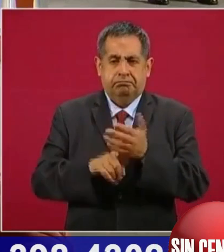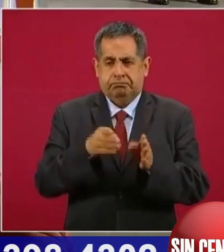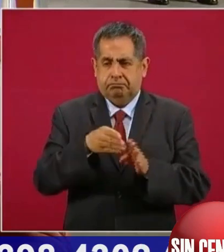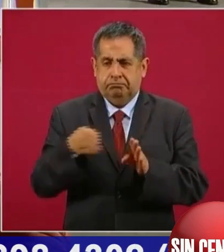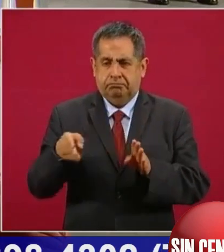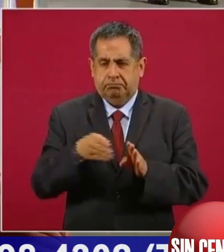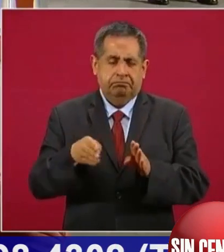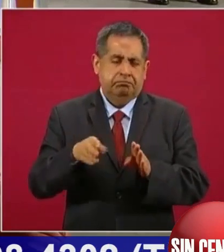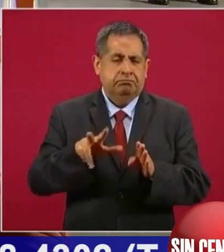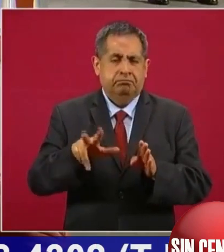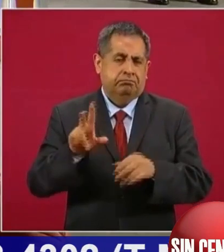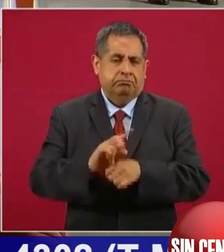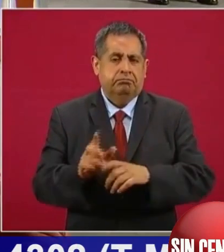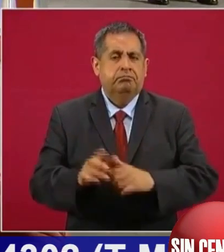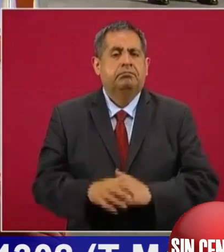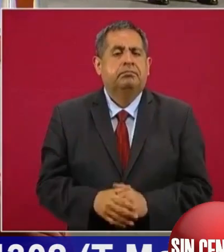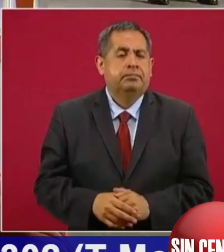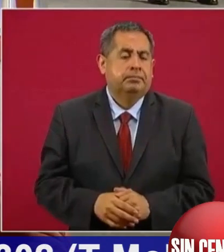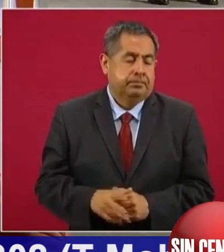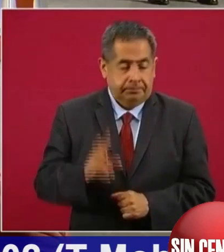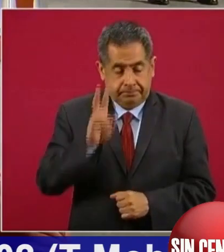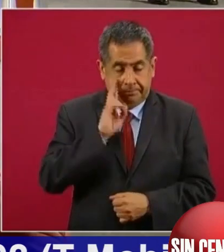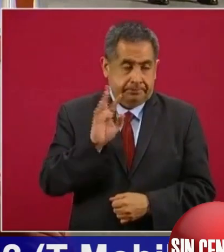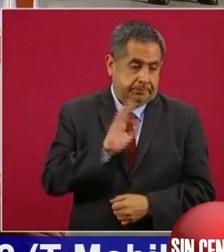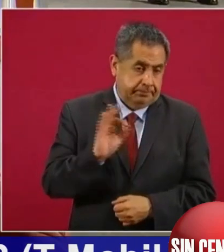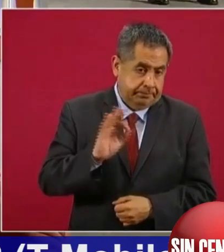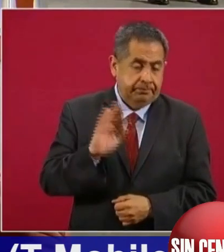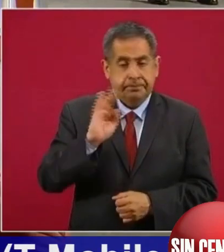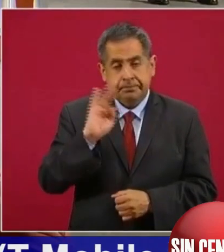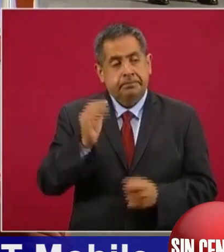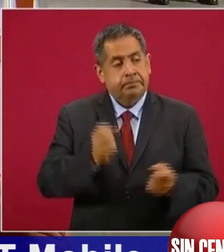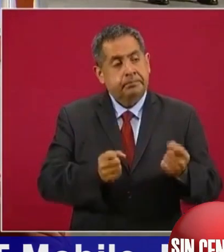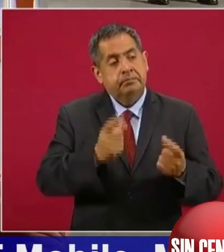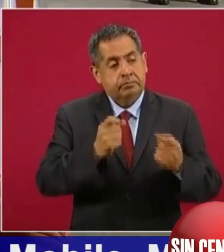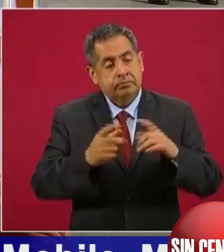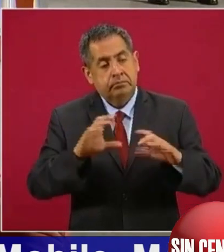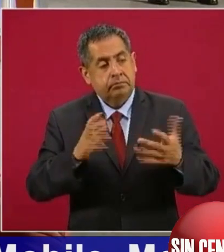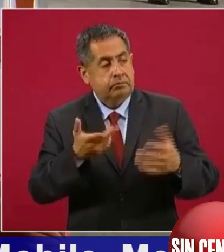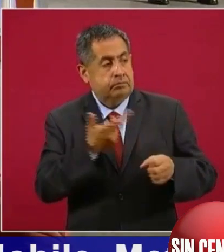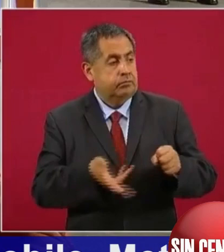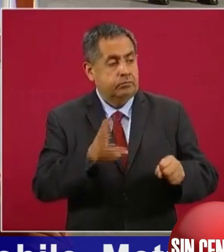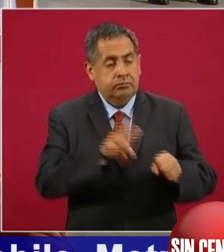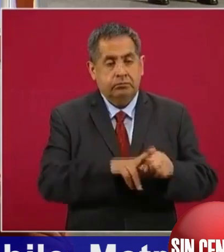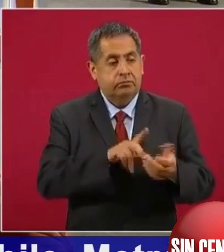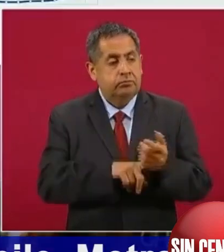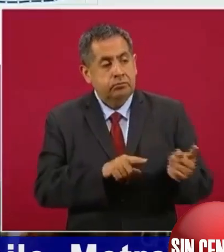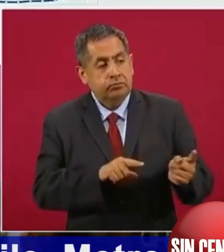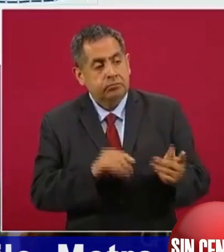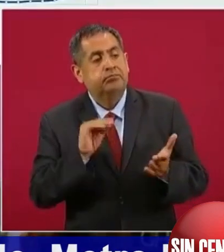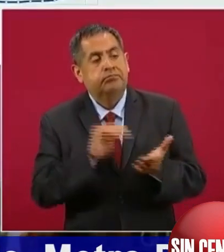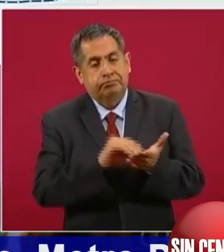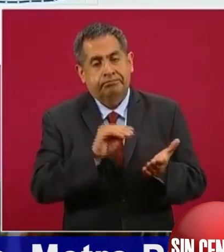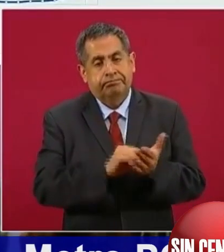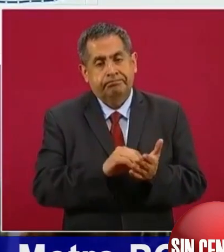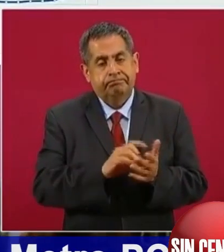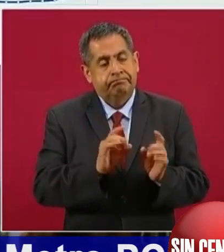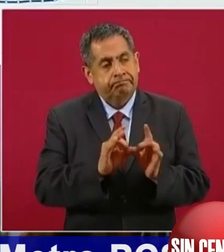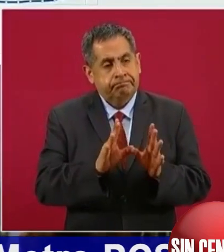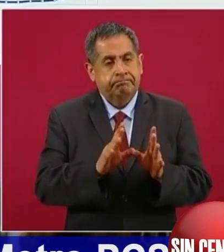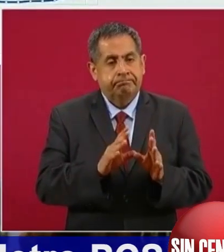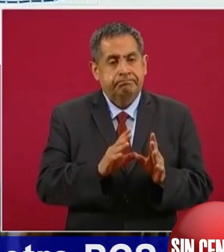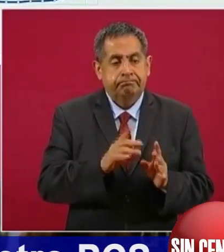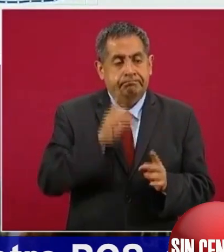de 18 días. Entonces, es posible todavía que algunas personas que quedaron hospitalizadas tengan un desenlace o